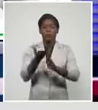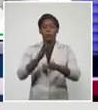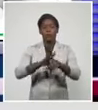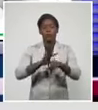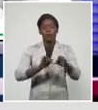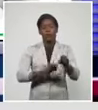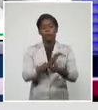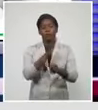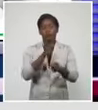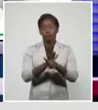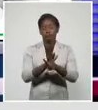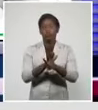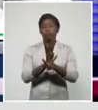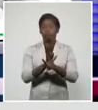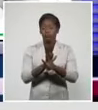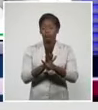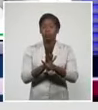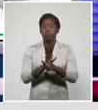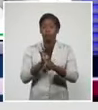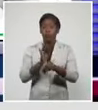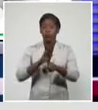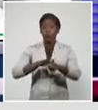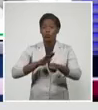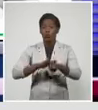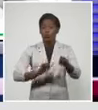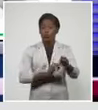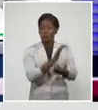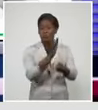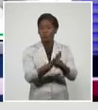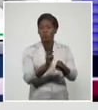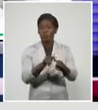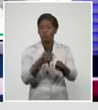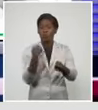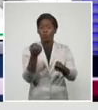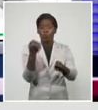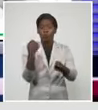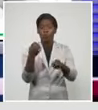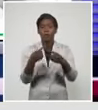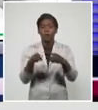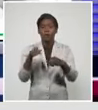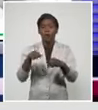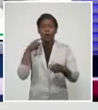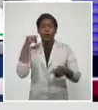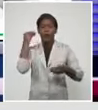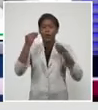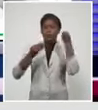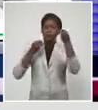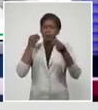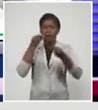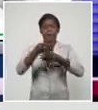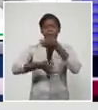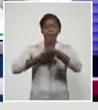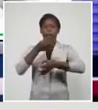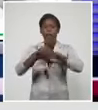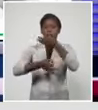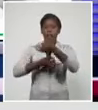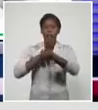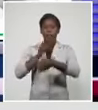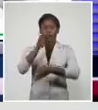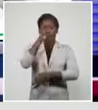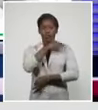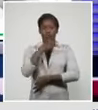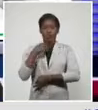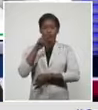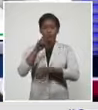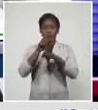confirmados por la COVID-19, pero bueno, el análisis lo tiene el doctor Francisco Durán García, que tiene bien